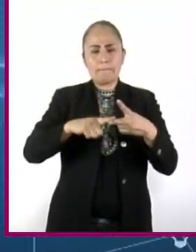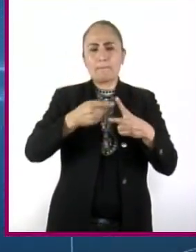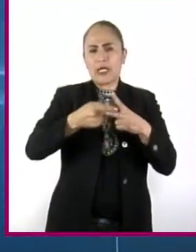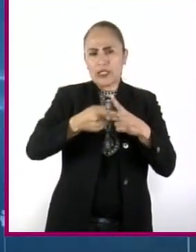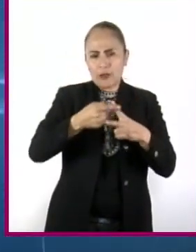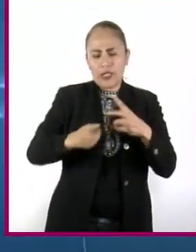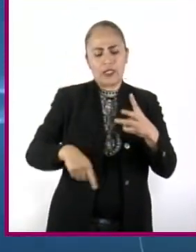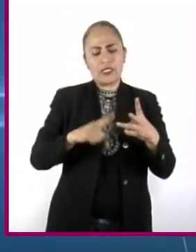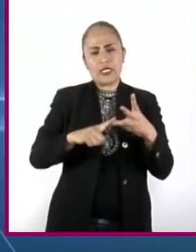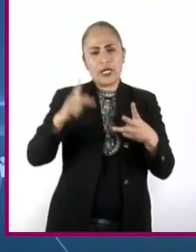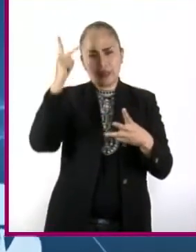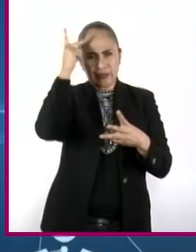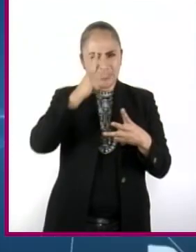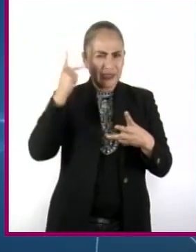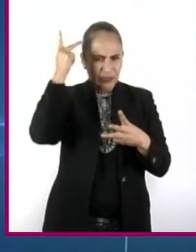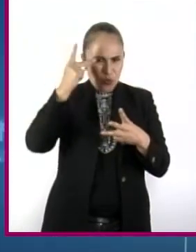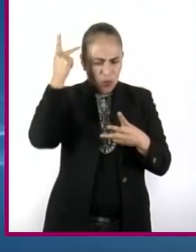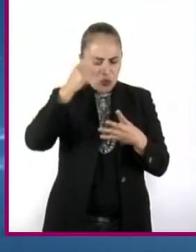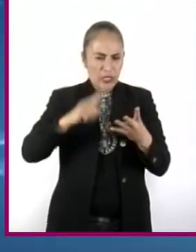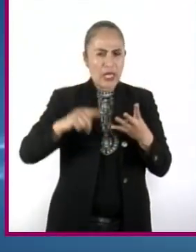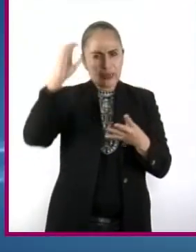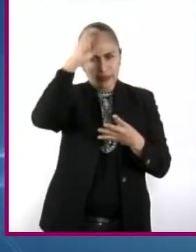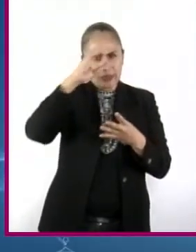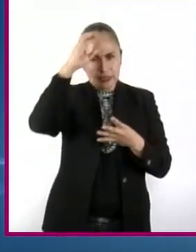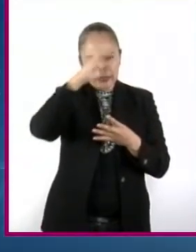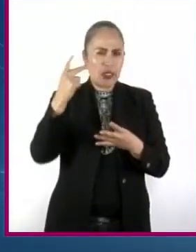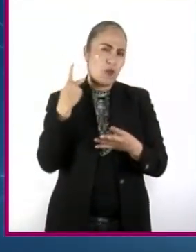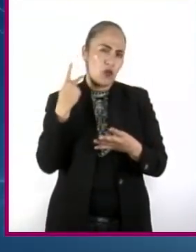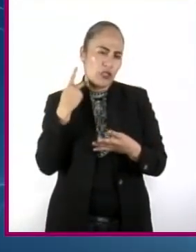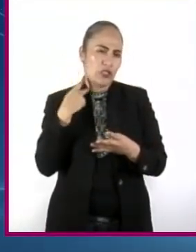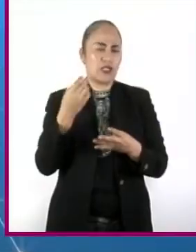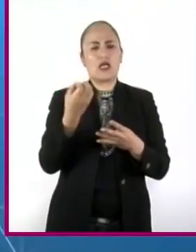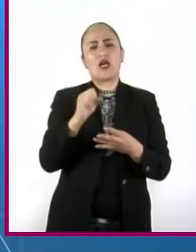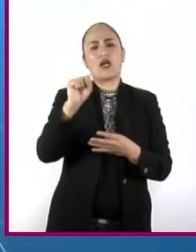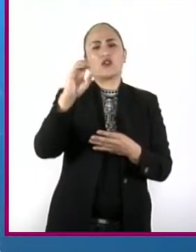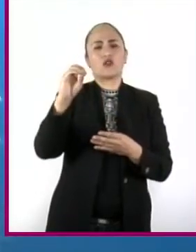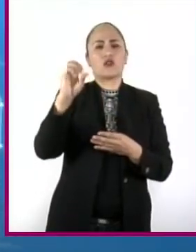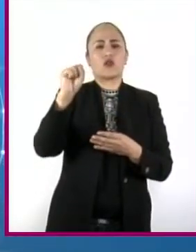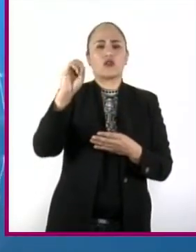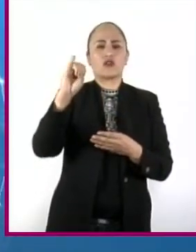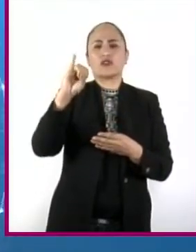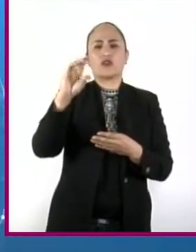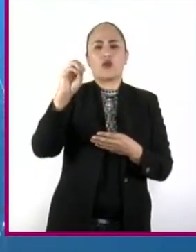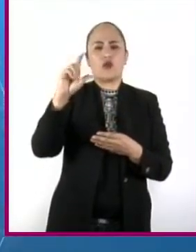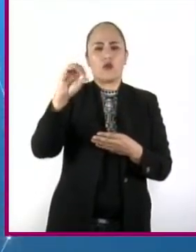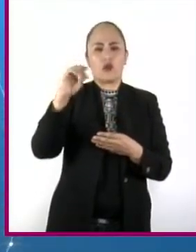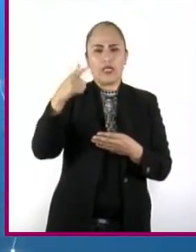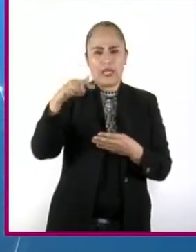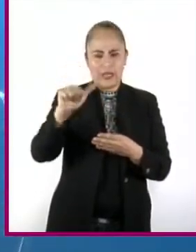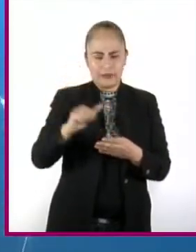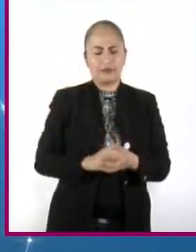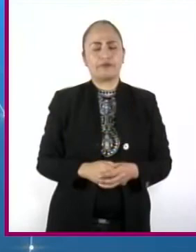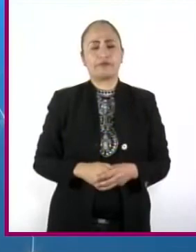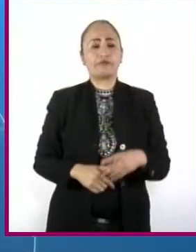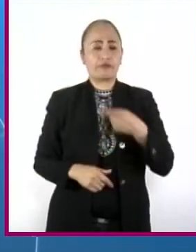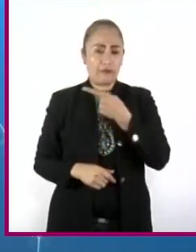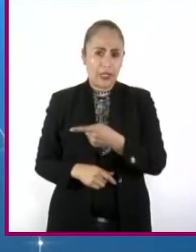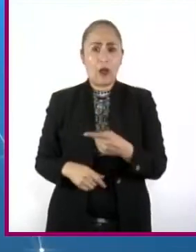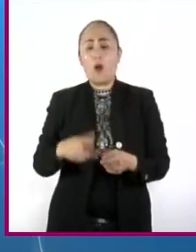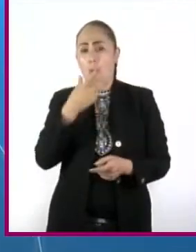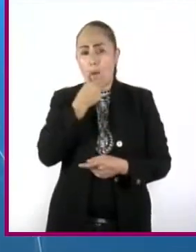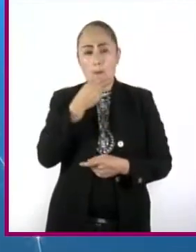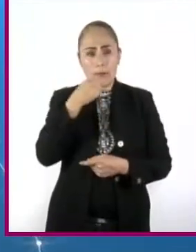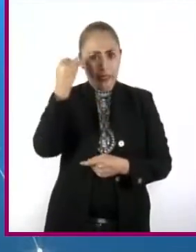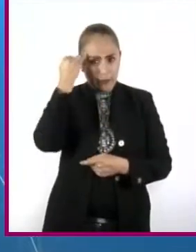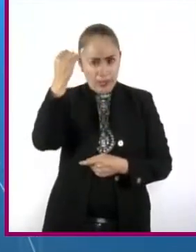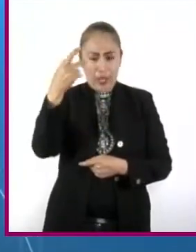psicología, las ciencias políticas, la sociología, entre otros. La teoría de Bertalanffy le permitió al mundo